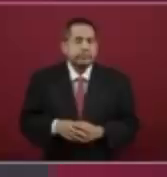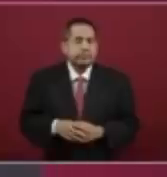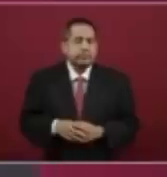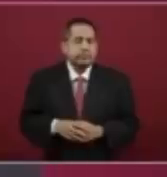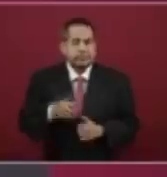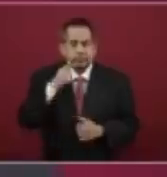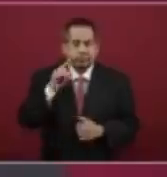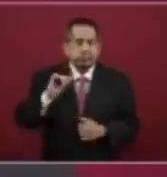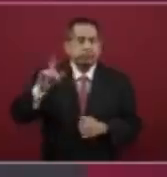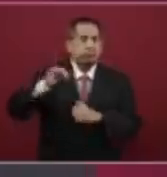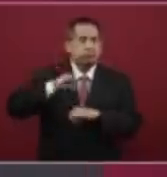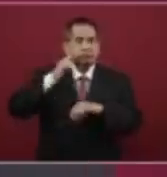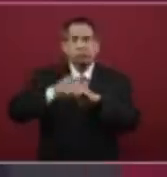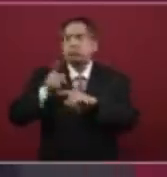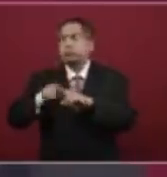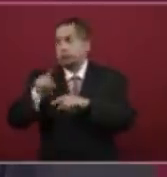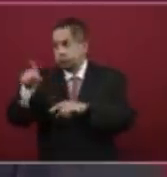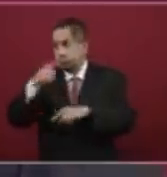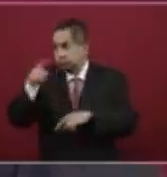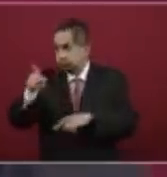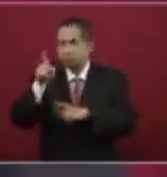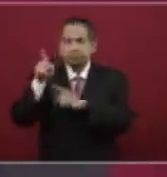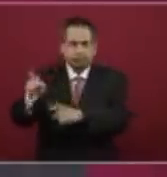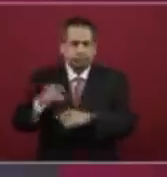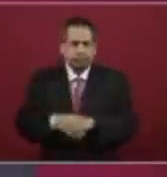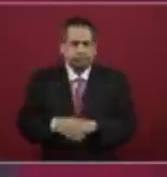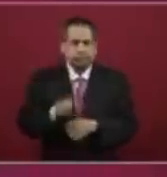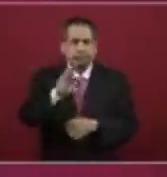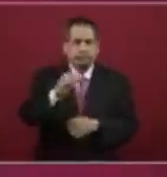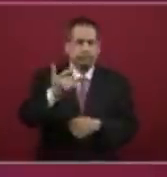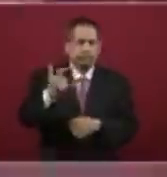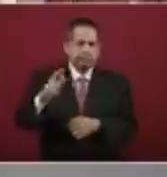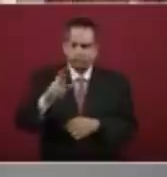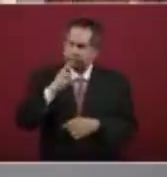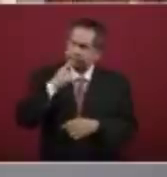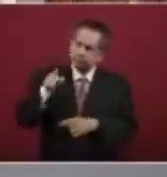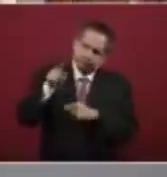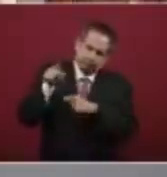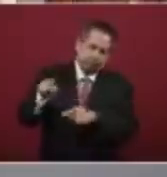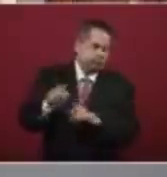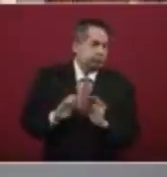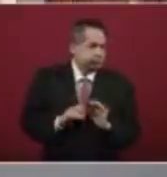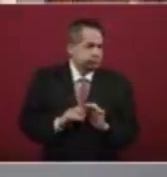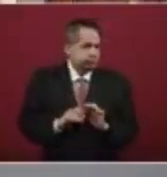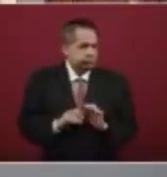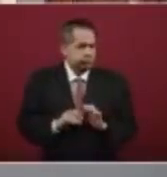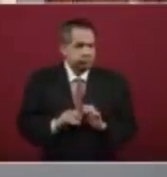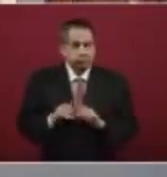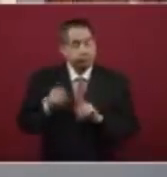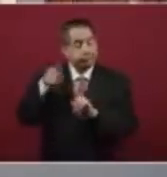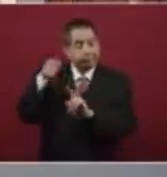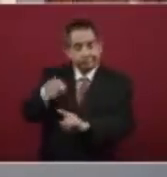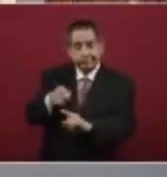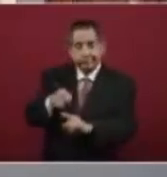la autoridad competente, la Fiscalía General y en particular la Fiscalía Electoral. Esa es